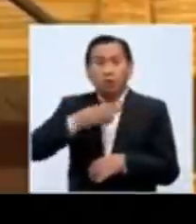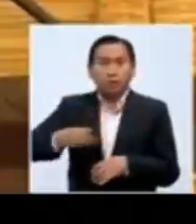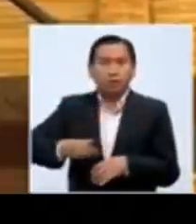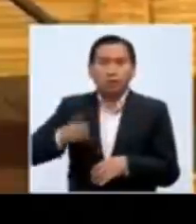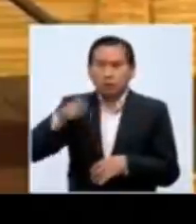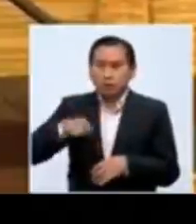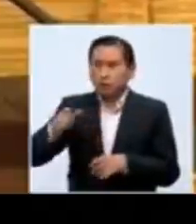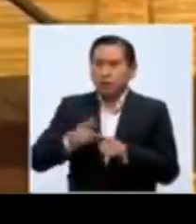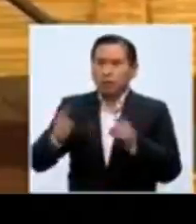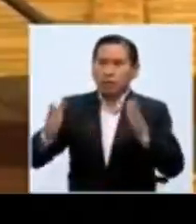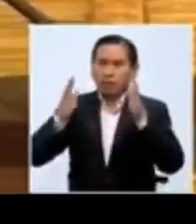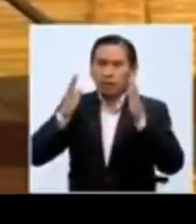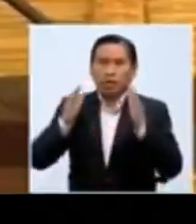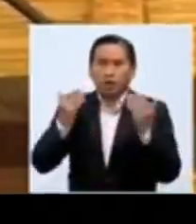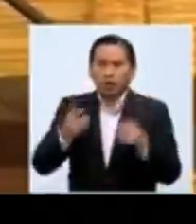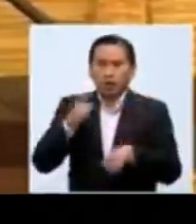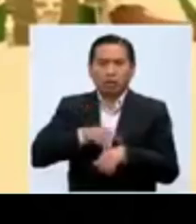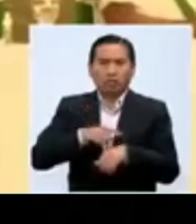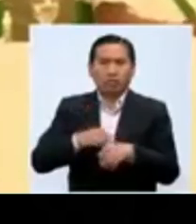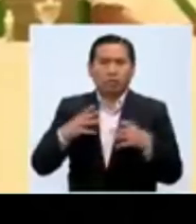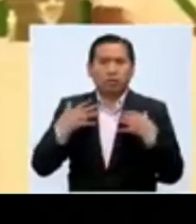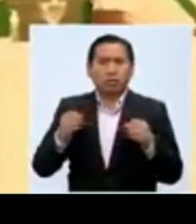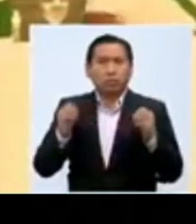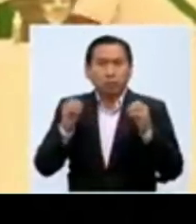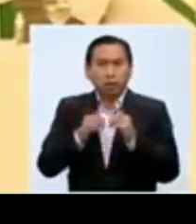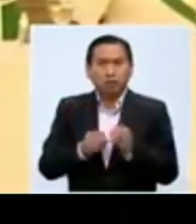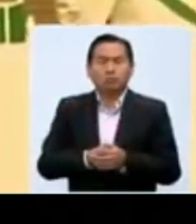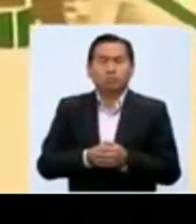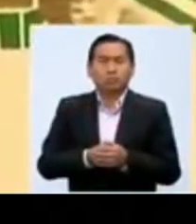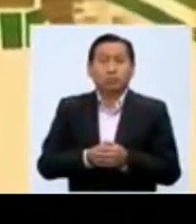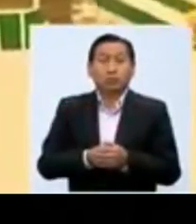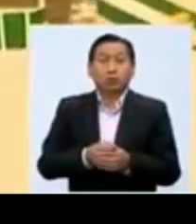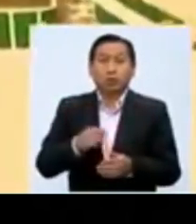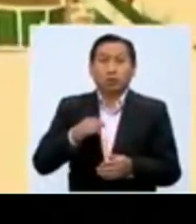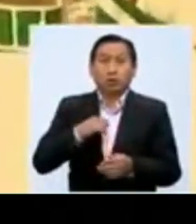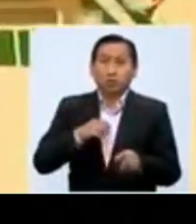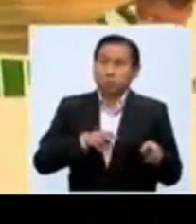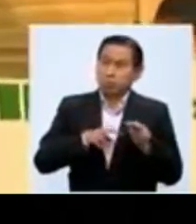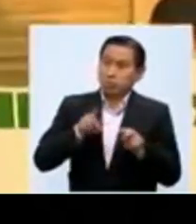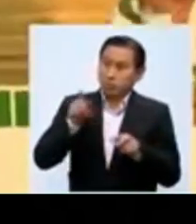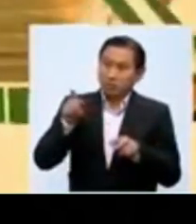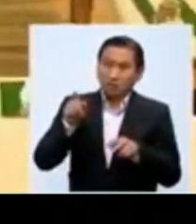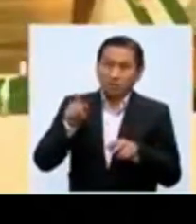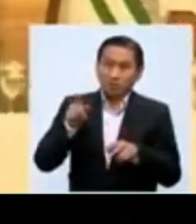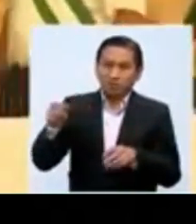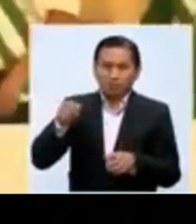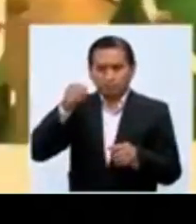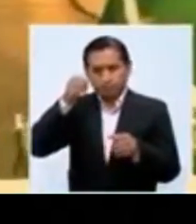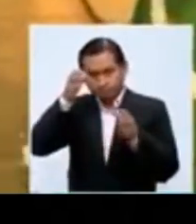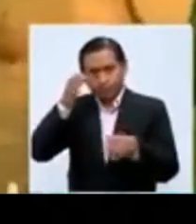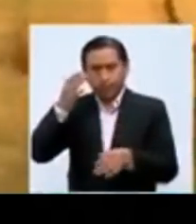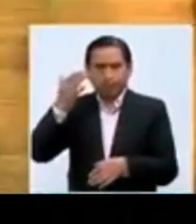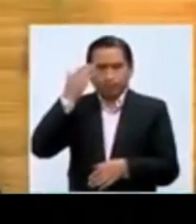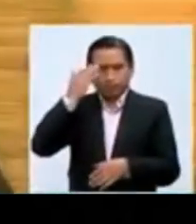hay necesidades grandes, mucho más en este tiempo el tema salud. Entonces yo puedo calificar que él no tiene la capacidad